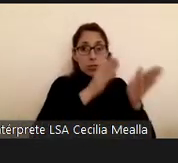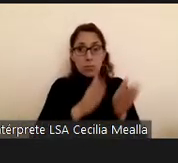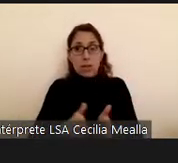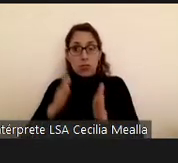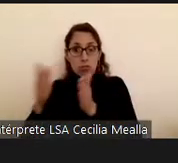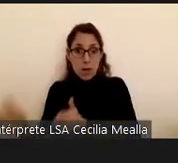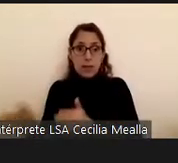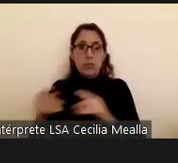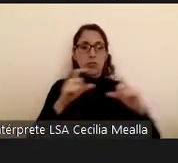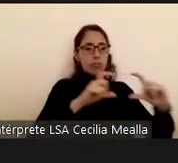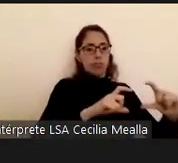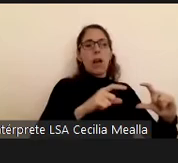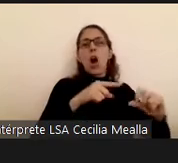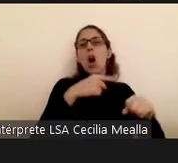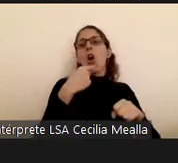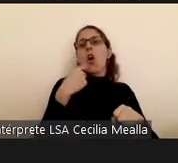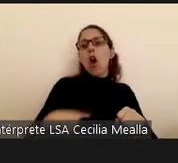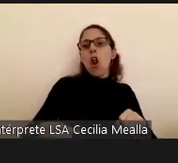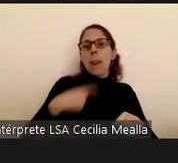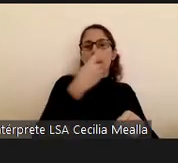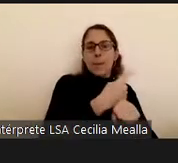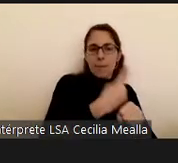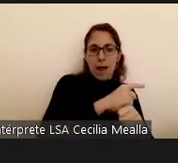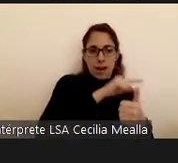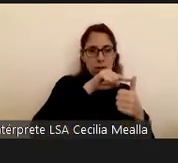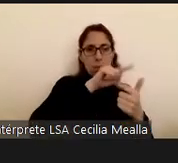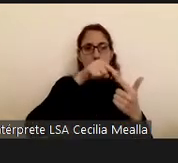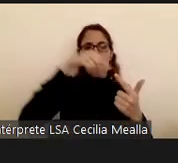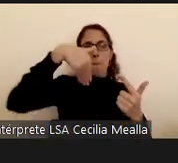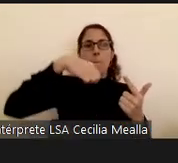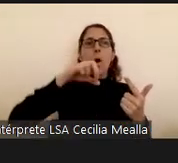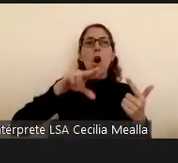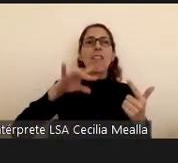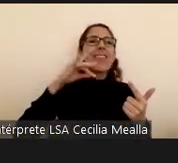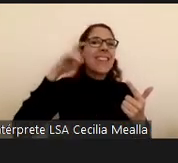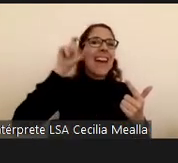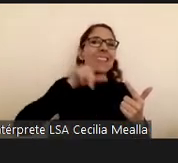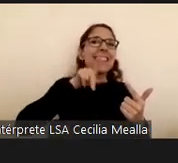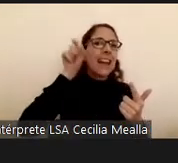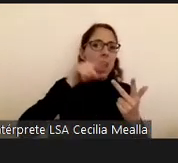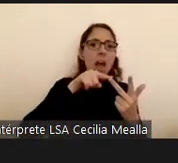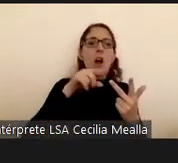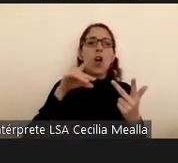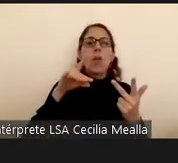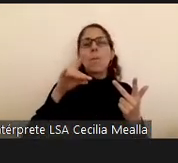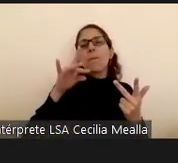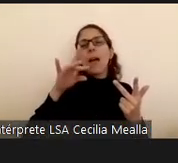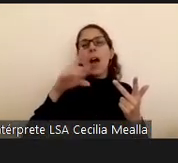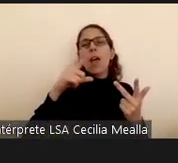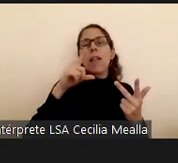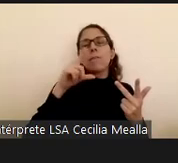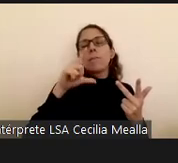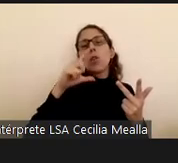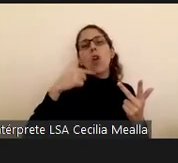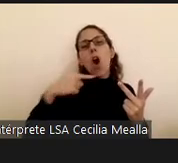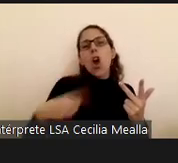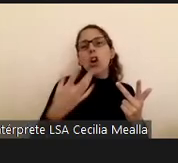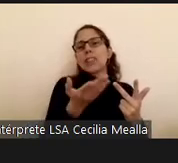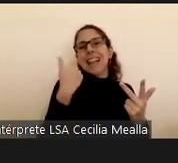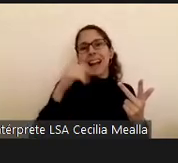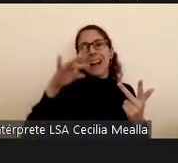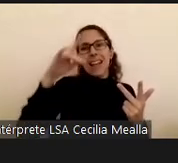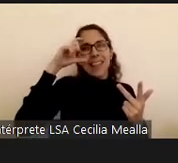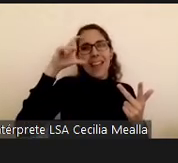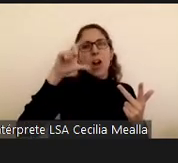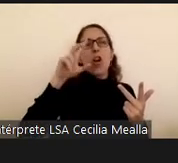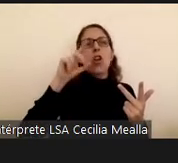digamos, colorante primario, el mordiente, la decoloración y el colorante secundario, entonces ahí completan